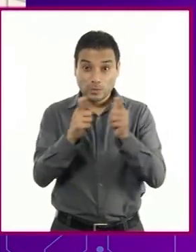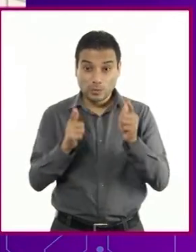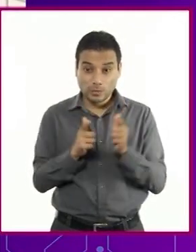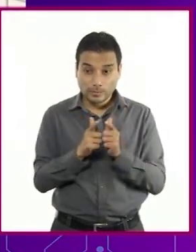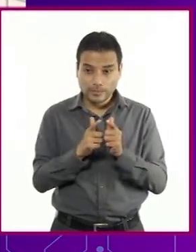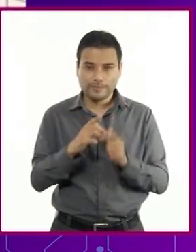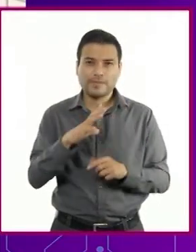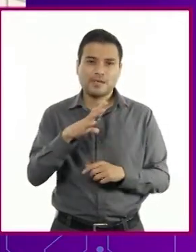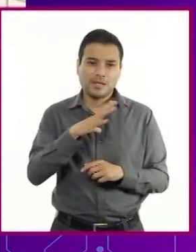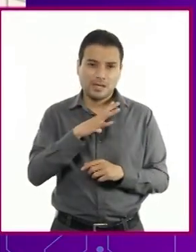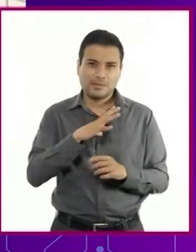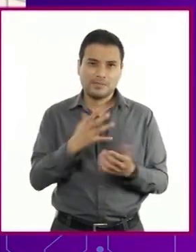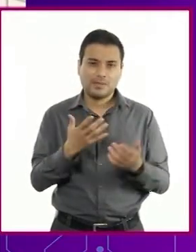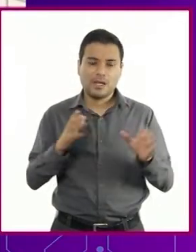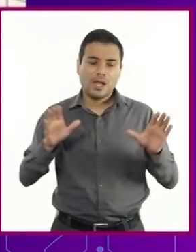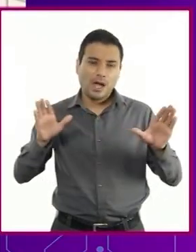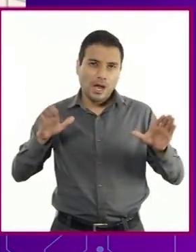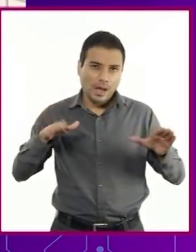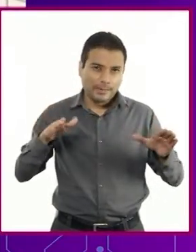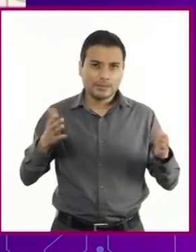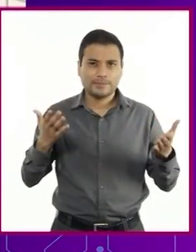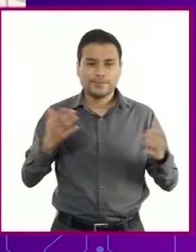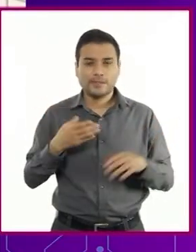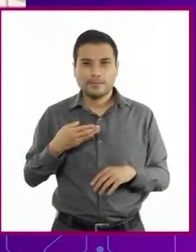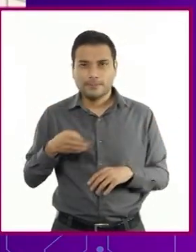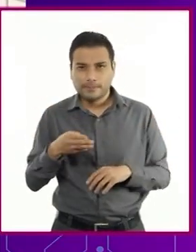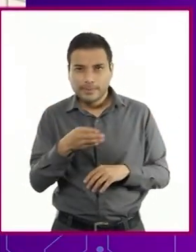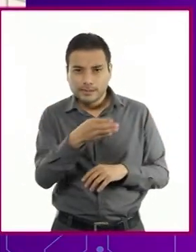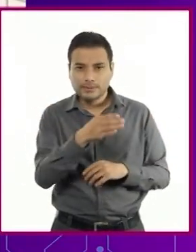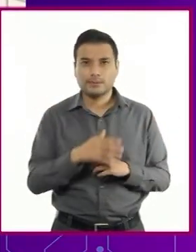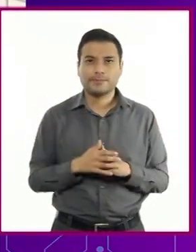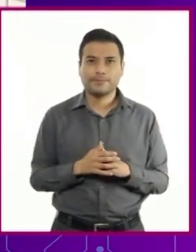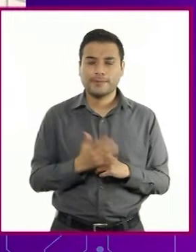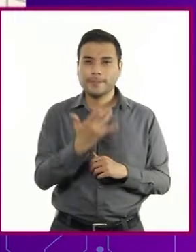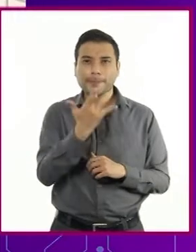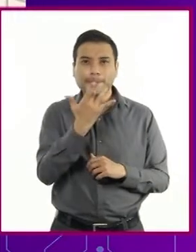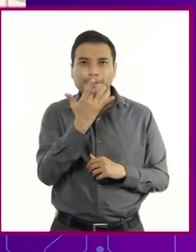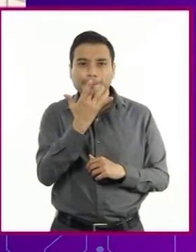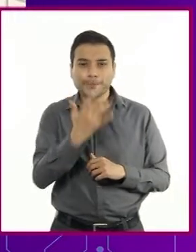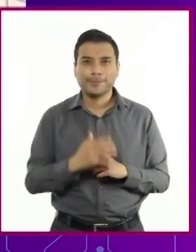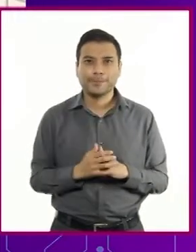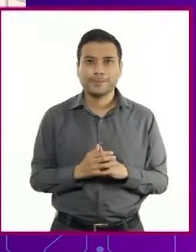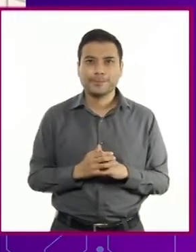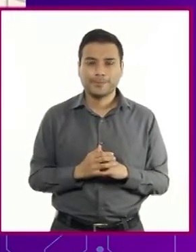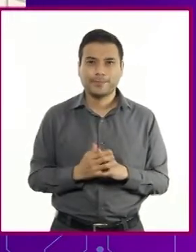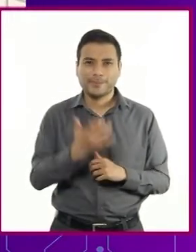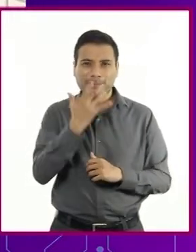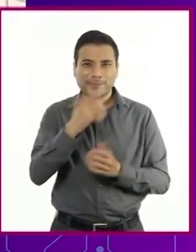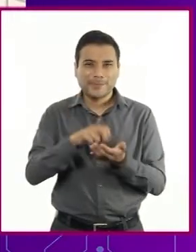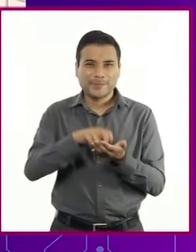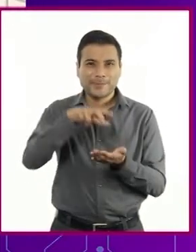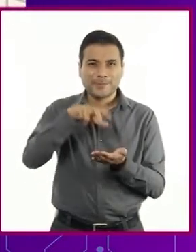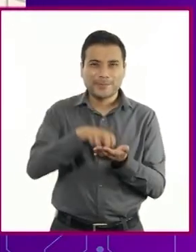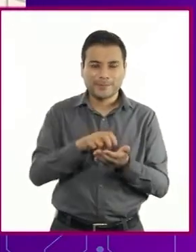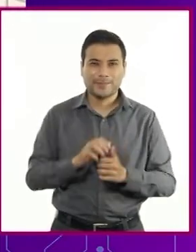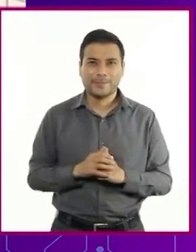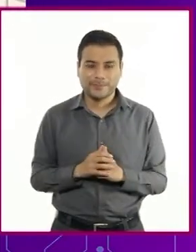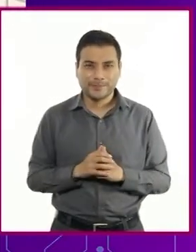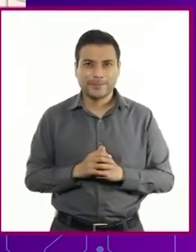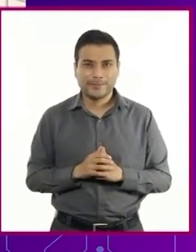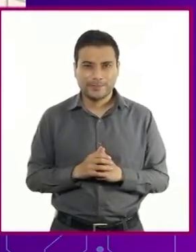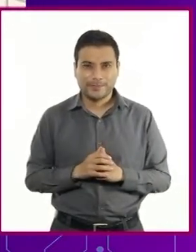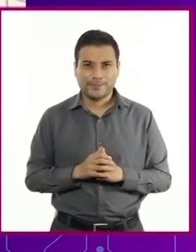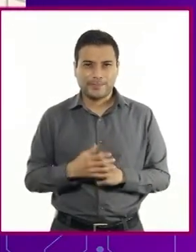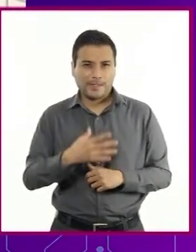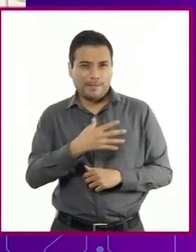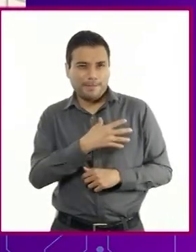encontramos a las aves, los peces, los reptiles, los anfibios y los